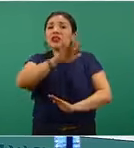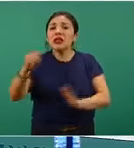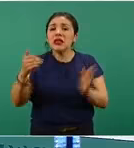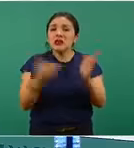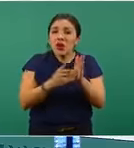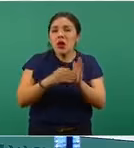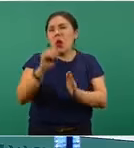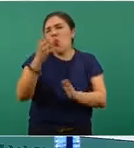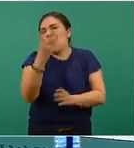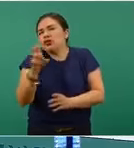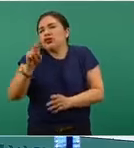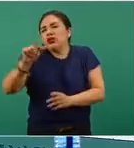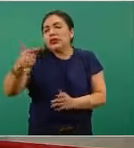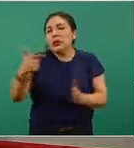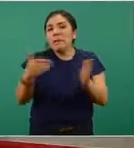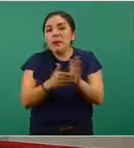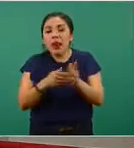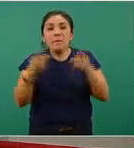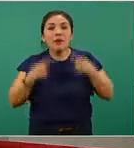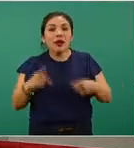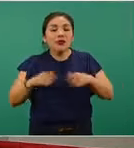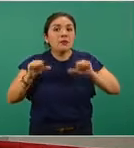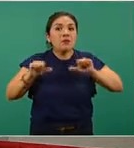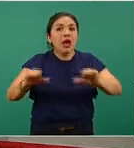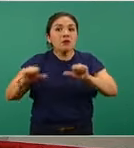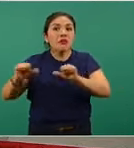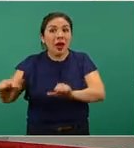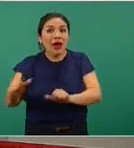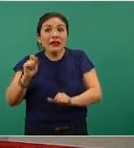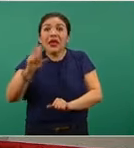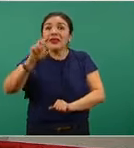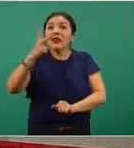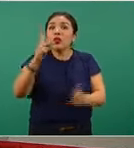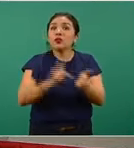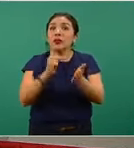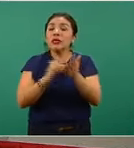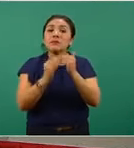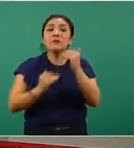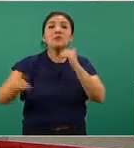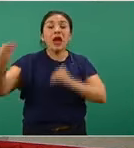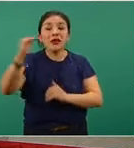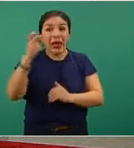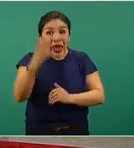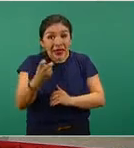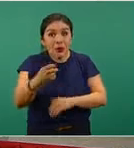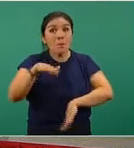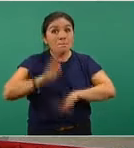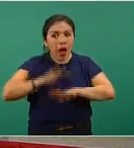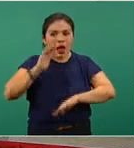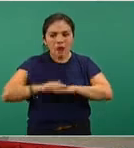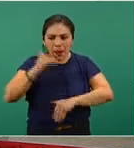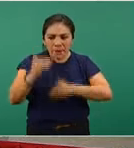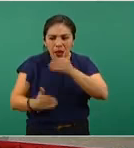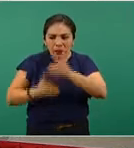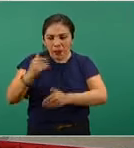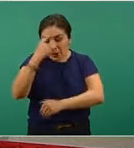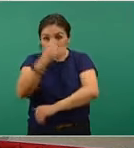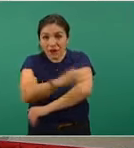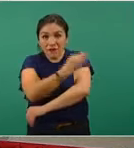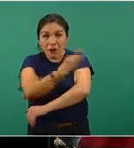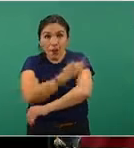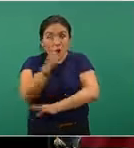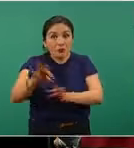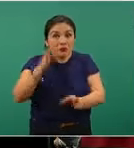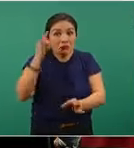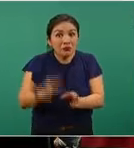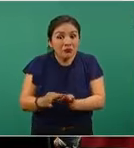6,500,000 o 487,000 personas, 32 veces más. Y en la medida en que avance el programa de vacunación, estaremos